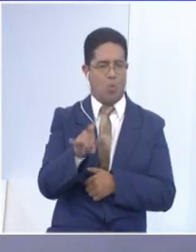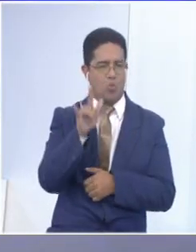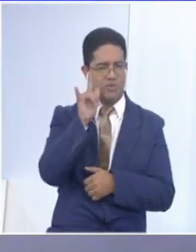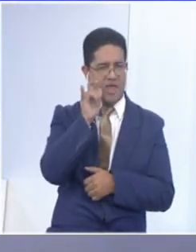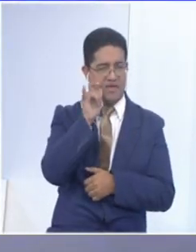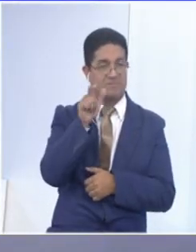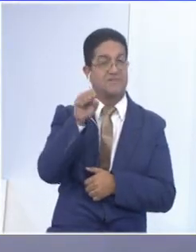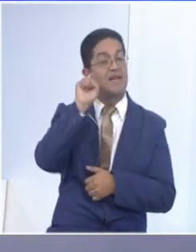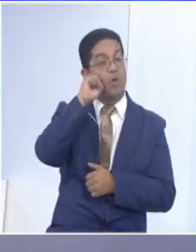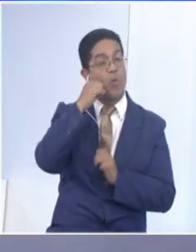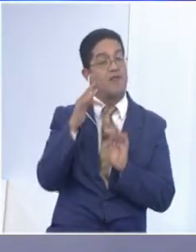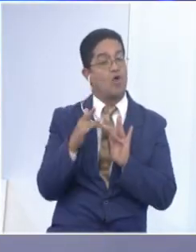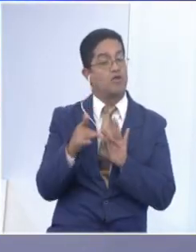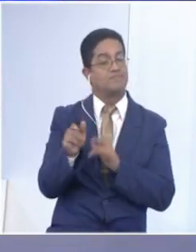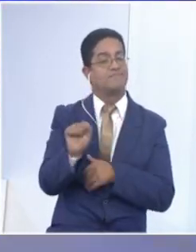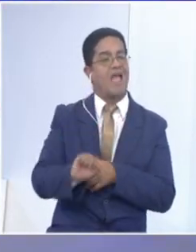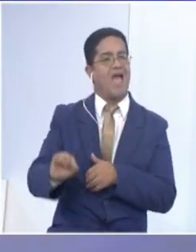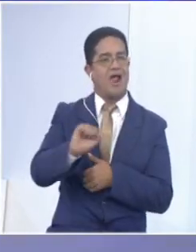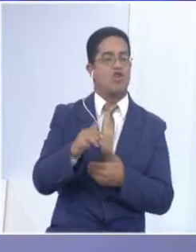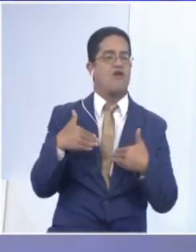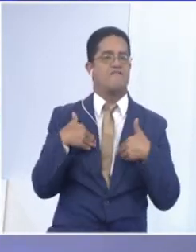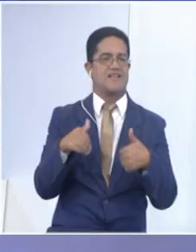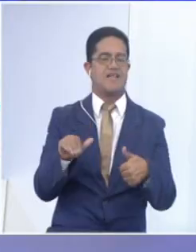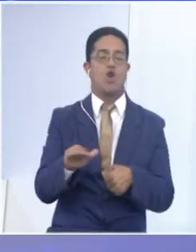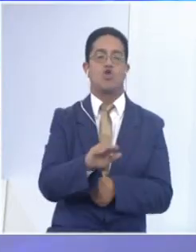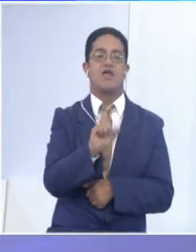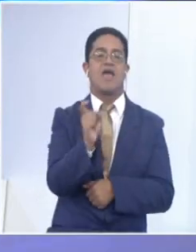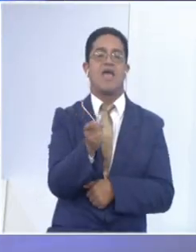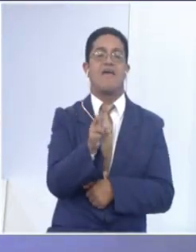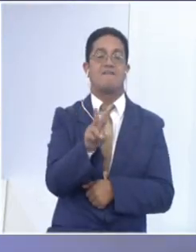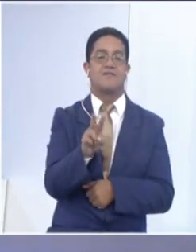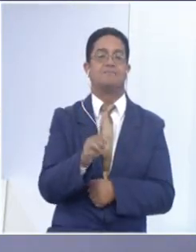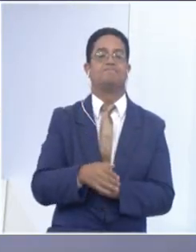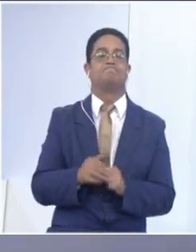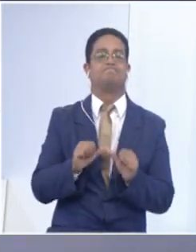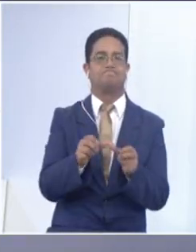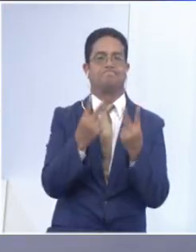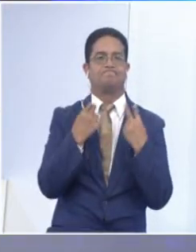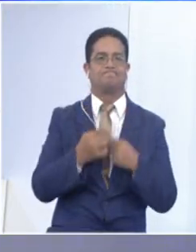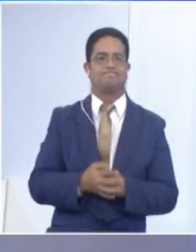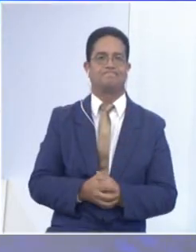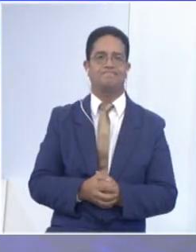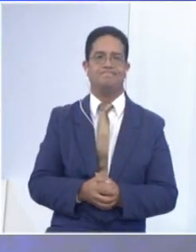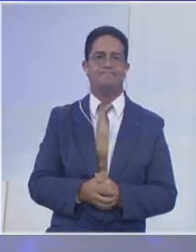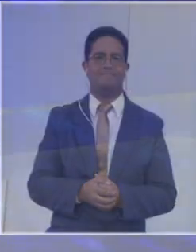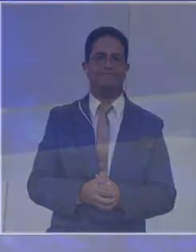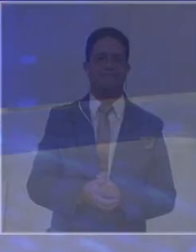sociales. Recuerde, @salud_gb, @DanielaJSalas. Volvemos.